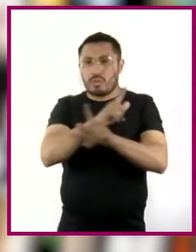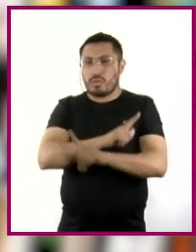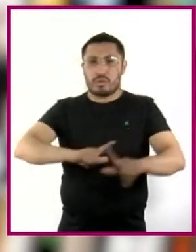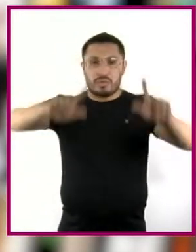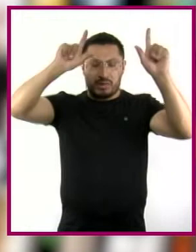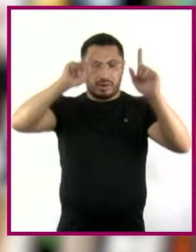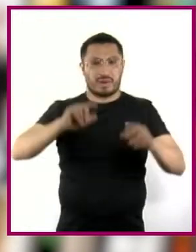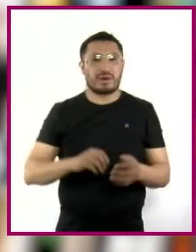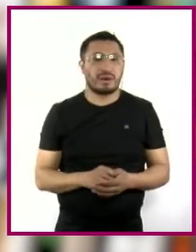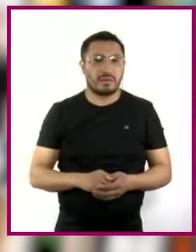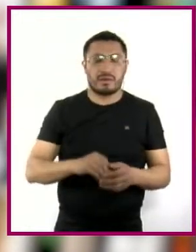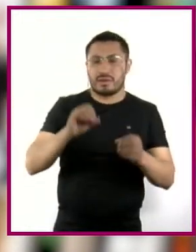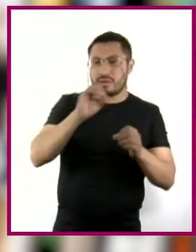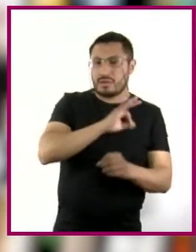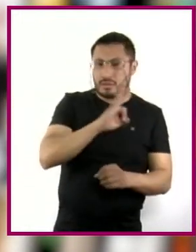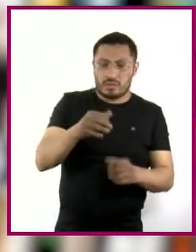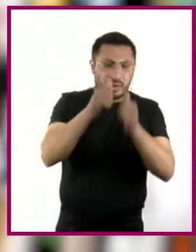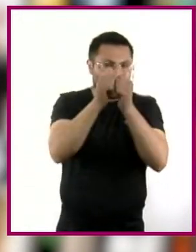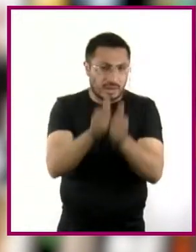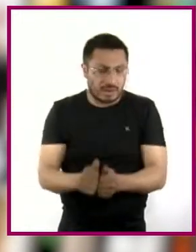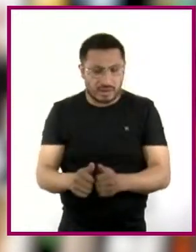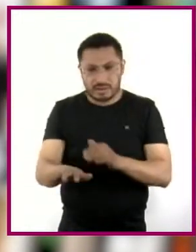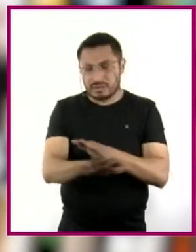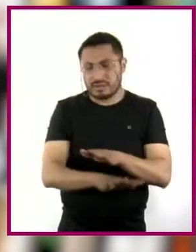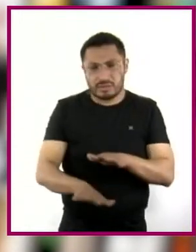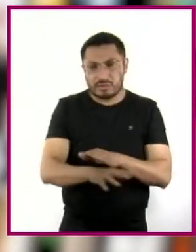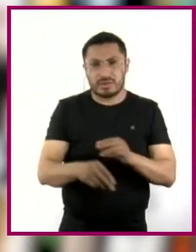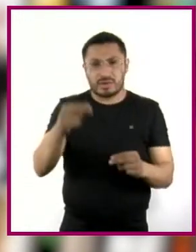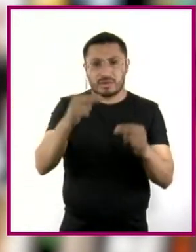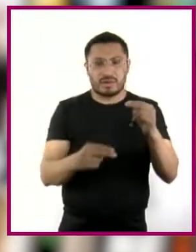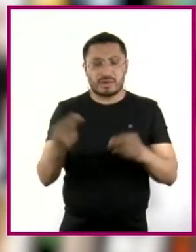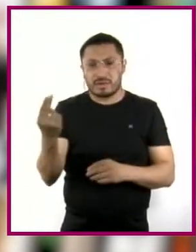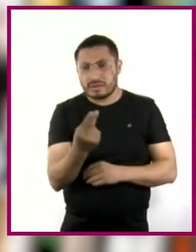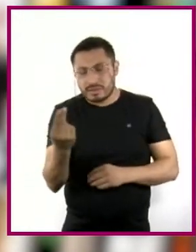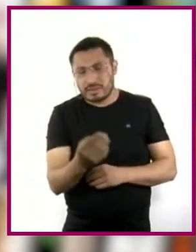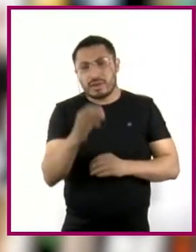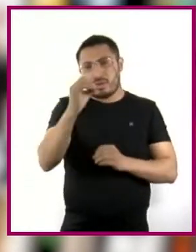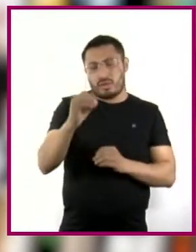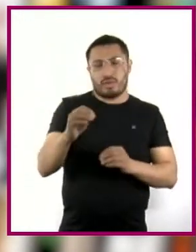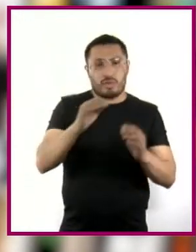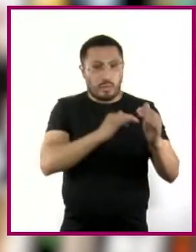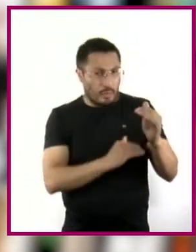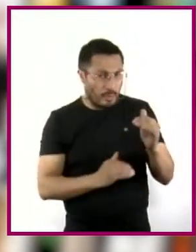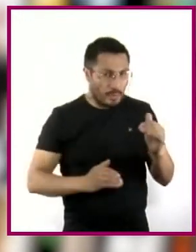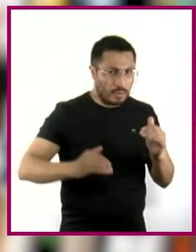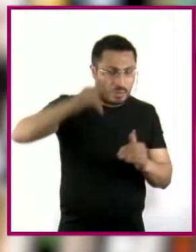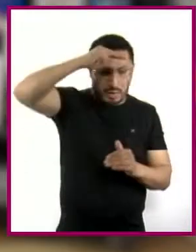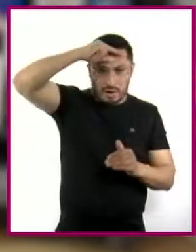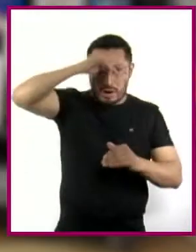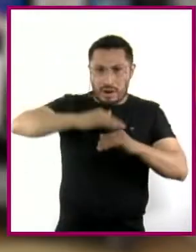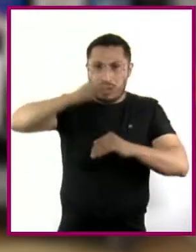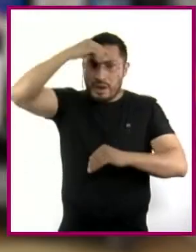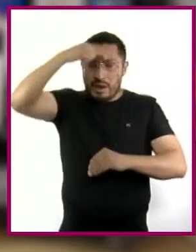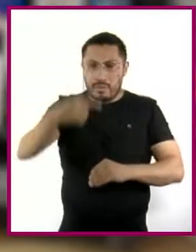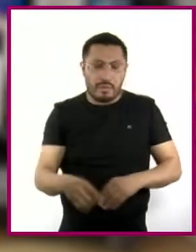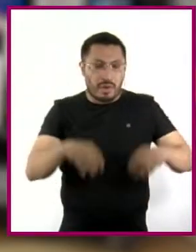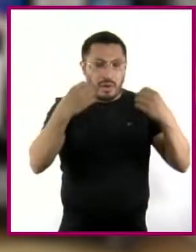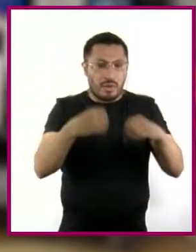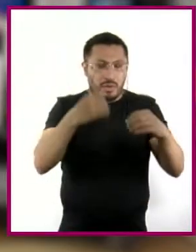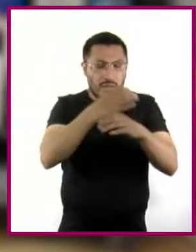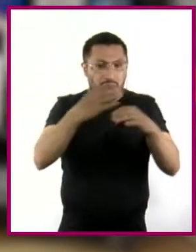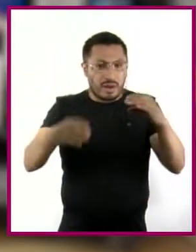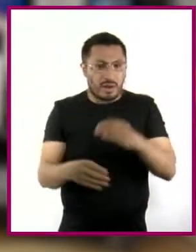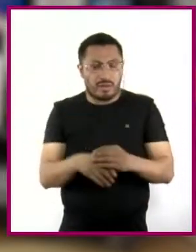más básicas, o ascender hacia un nivel más elevado de pensamiento, para ocuparse de cosas que consideramos